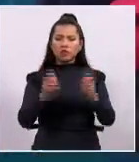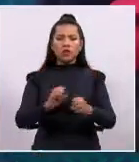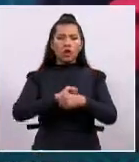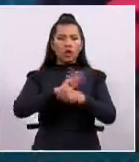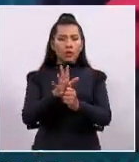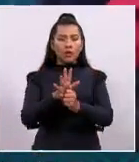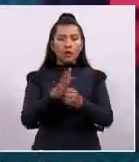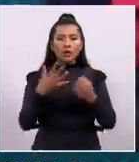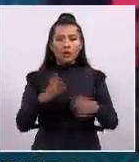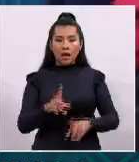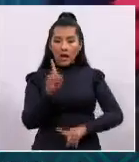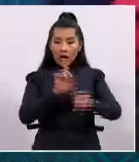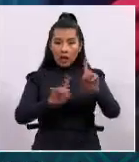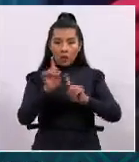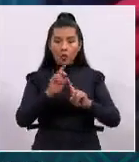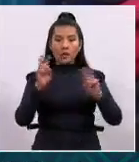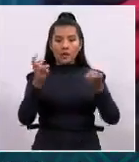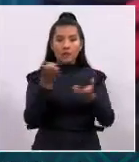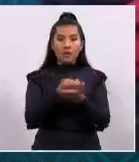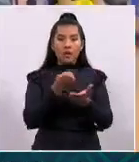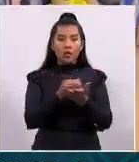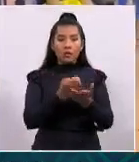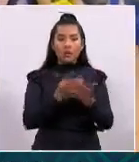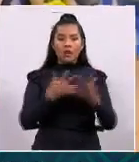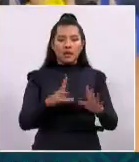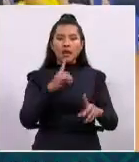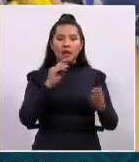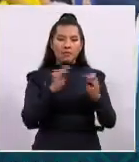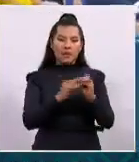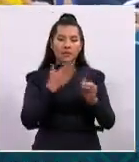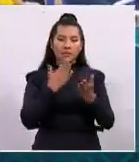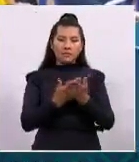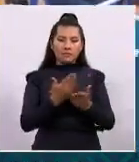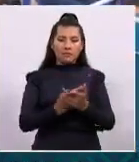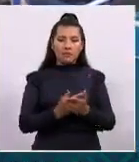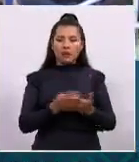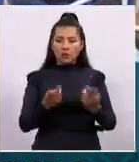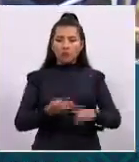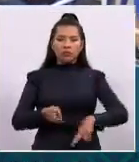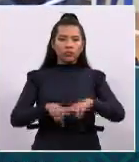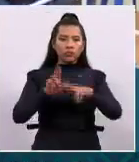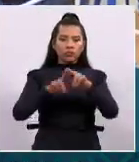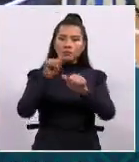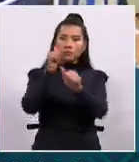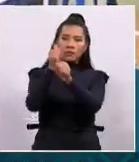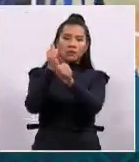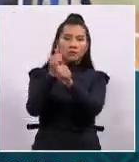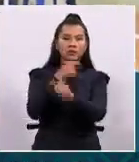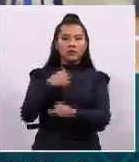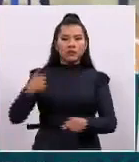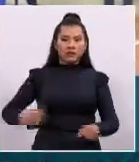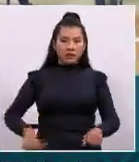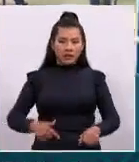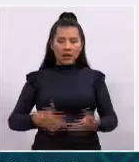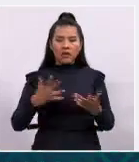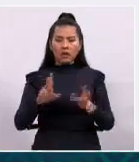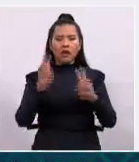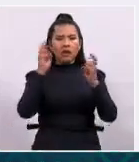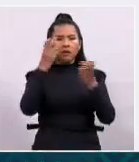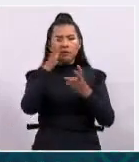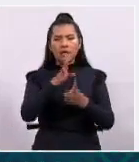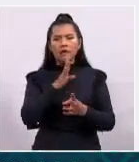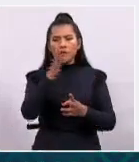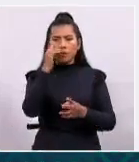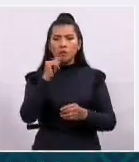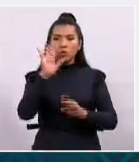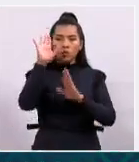desaceleración de algunas economías de la región. Asimismo, compromete las políticas económicas de crecimiento de la misma China. Se destacó este punto porque la economía del